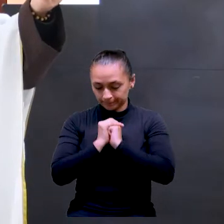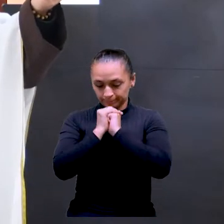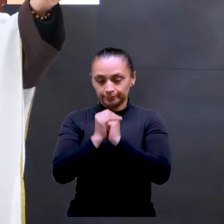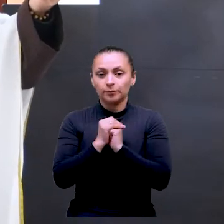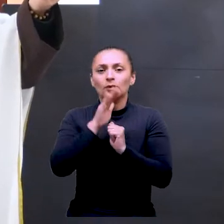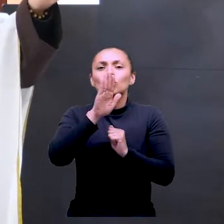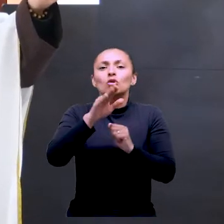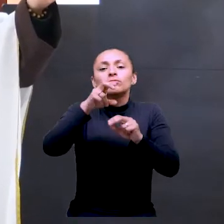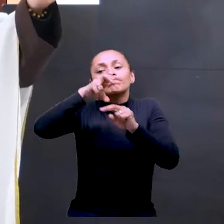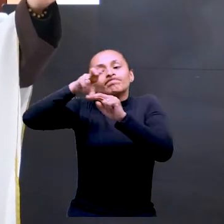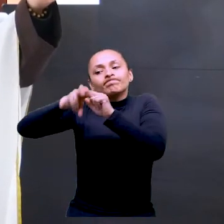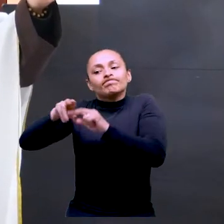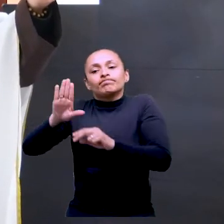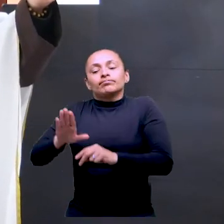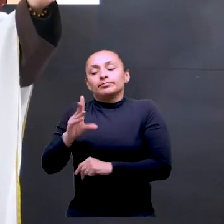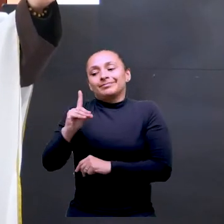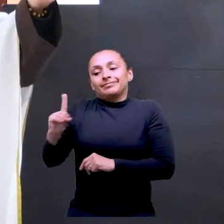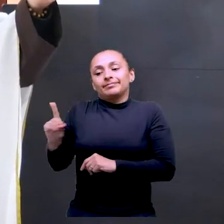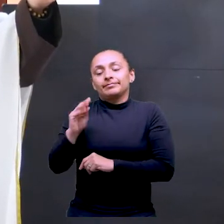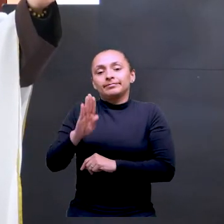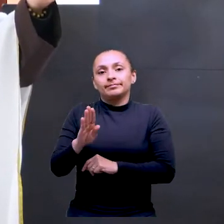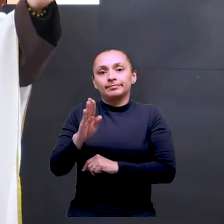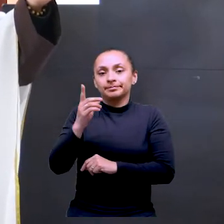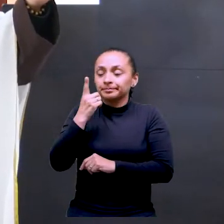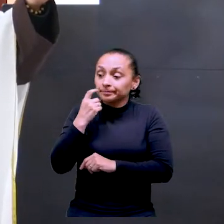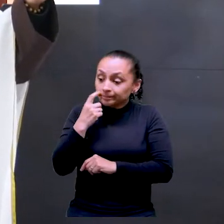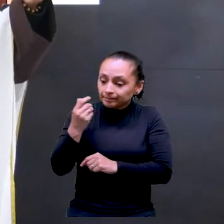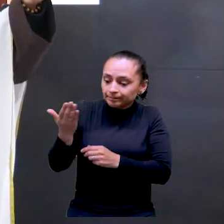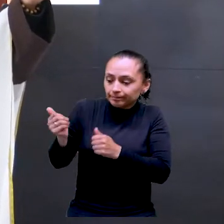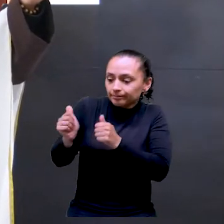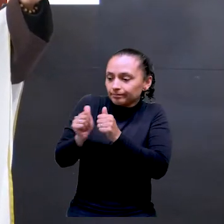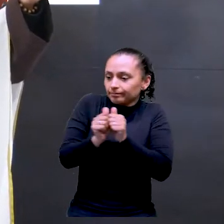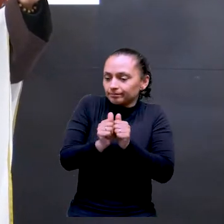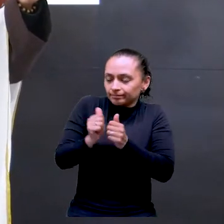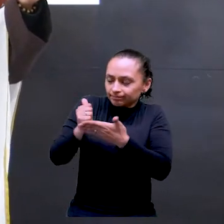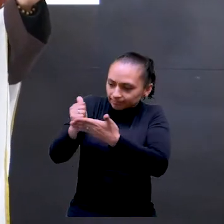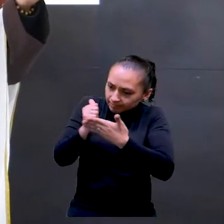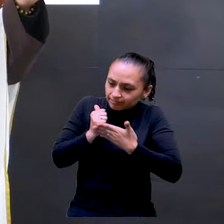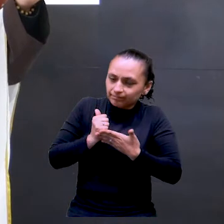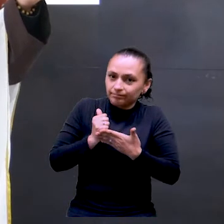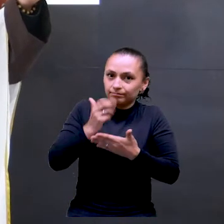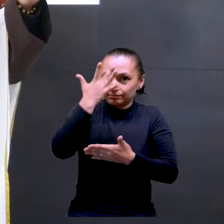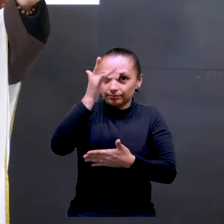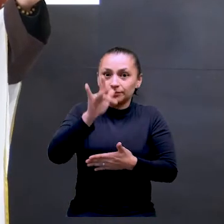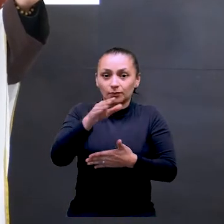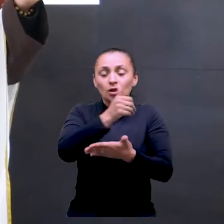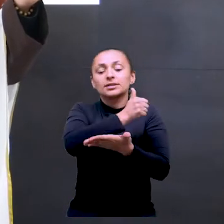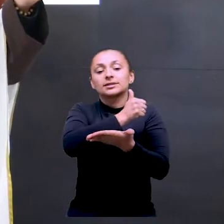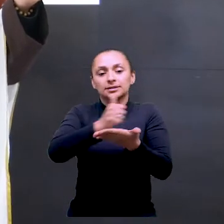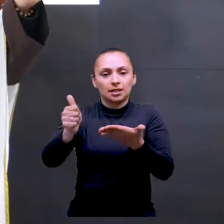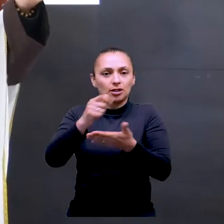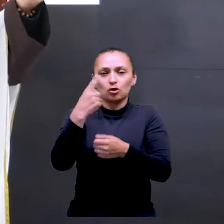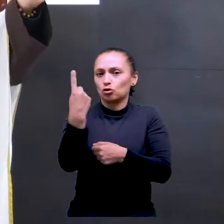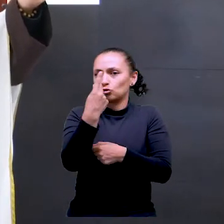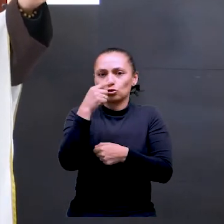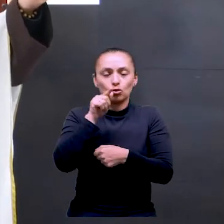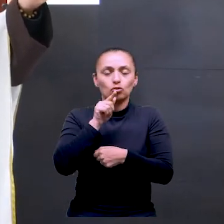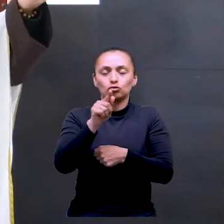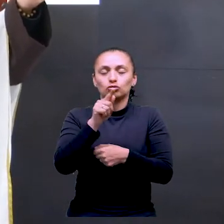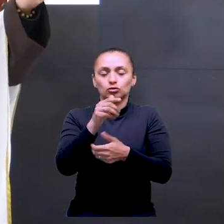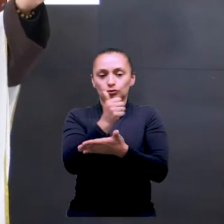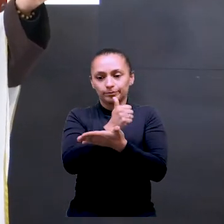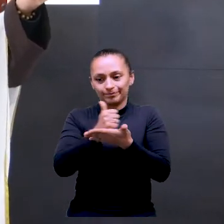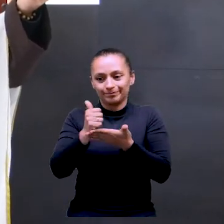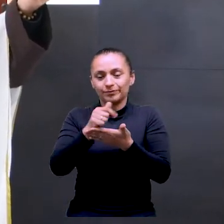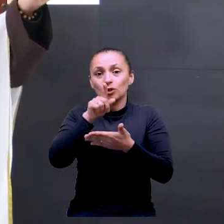tú que estás sentado a la derecha del padre ten piedad de nosotros porque solo tú eres santo